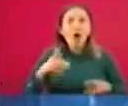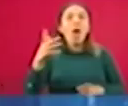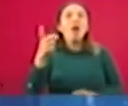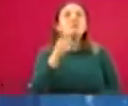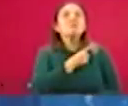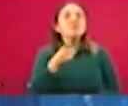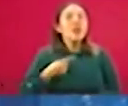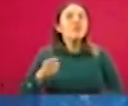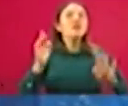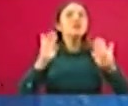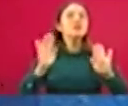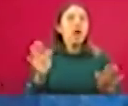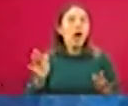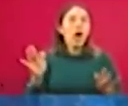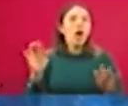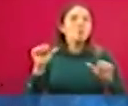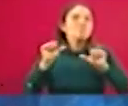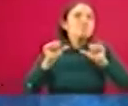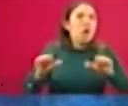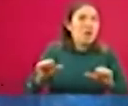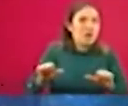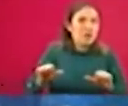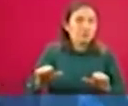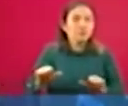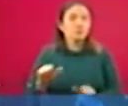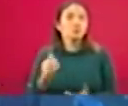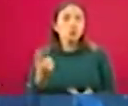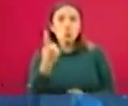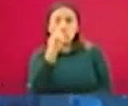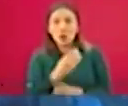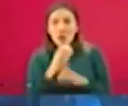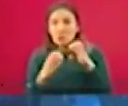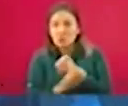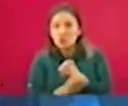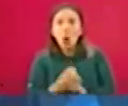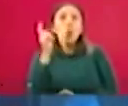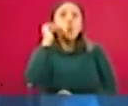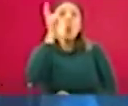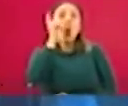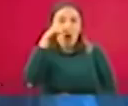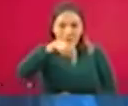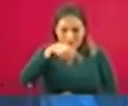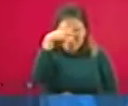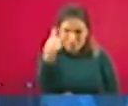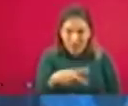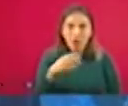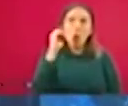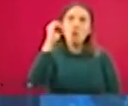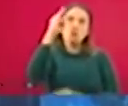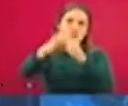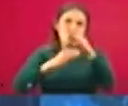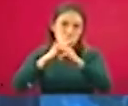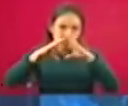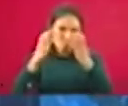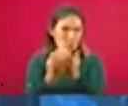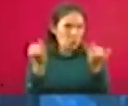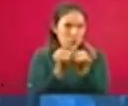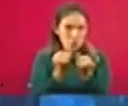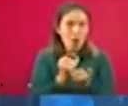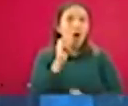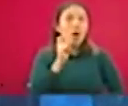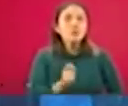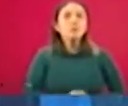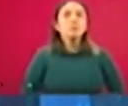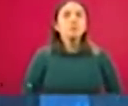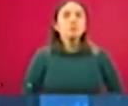podemos trazar a cada uno de los casos, como sí la tenemos para la vigilancia epidemiológica de infección respiratoria aguda grave.